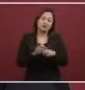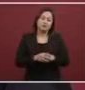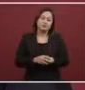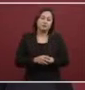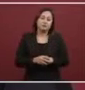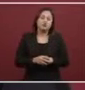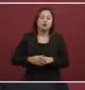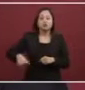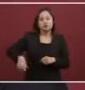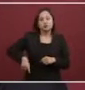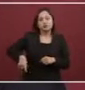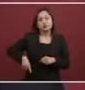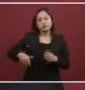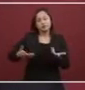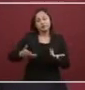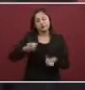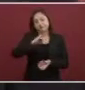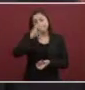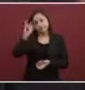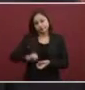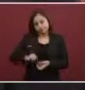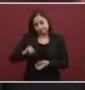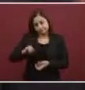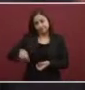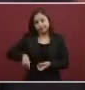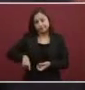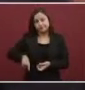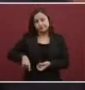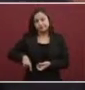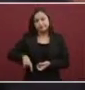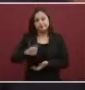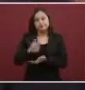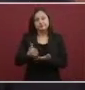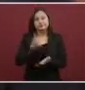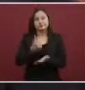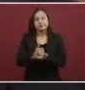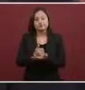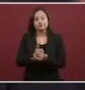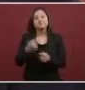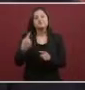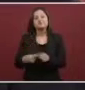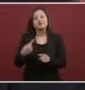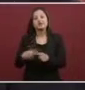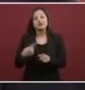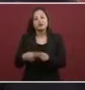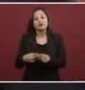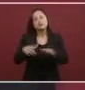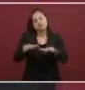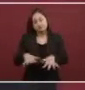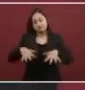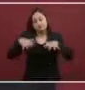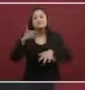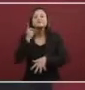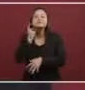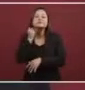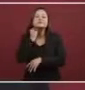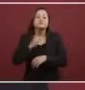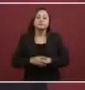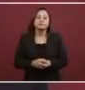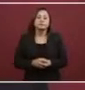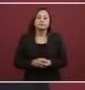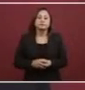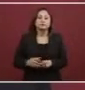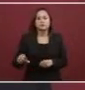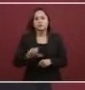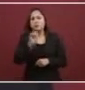de la ciudad, en este caso de los asambleístas. Lo otro sí tiene que ver con